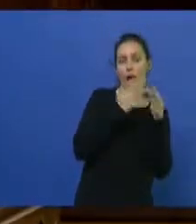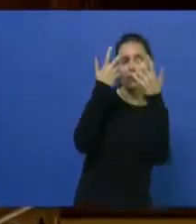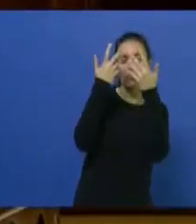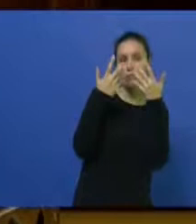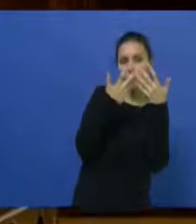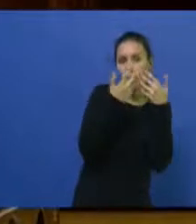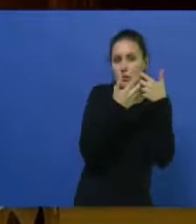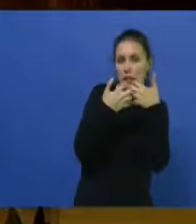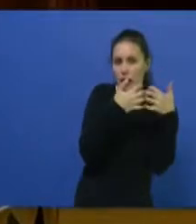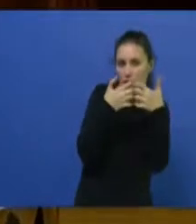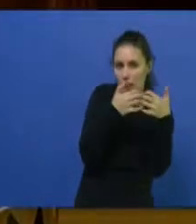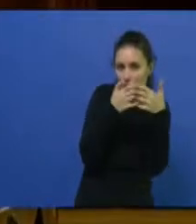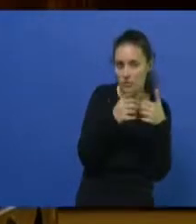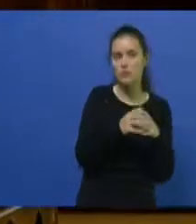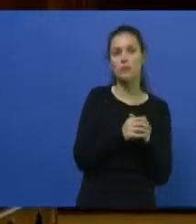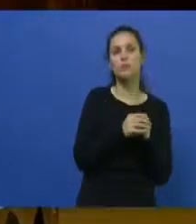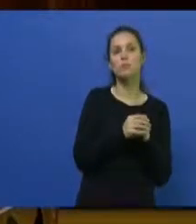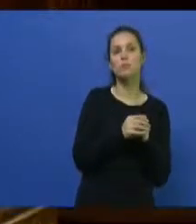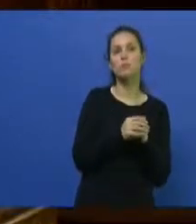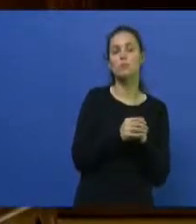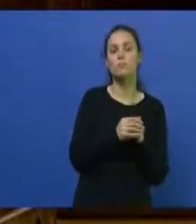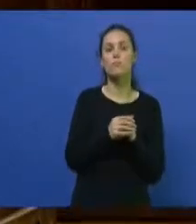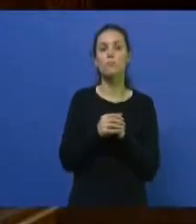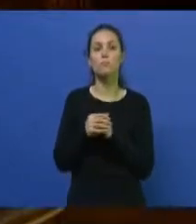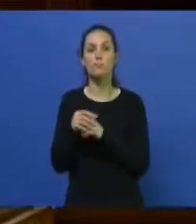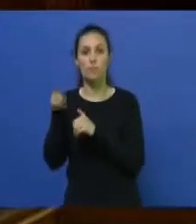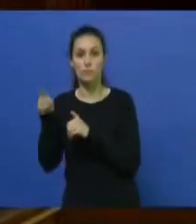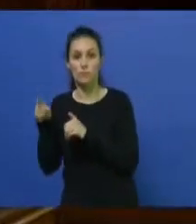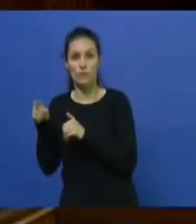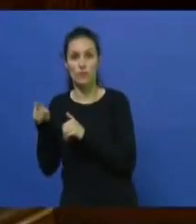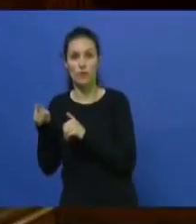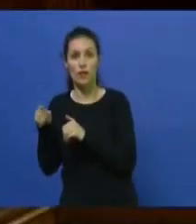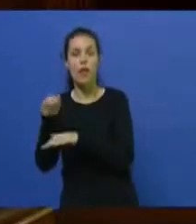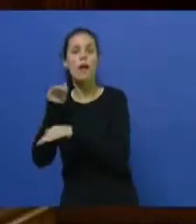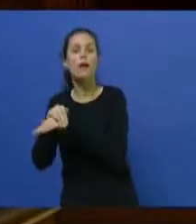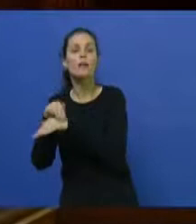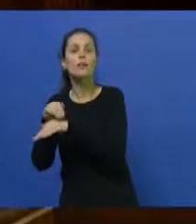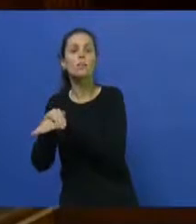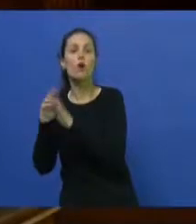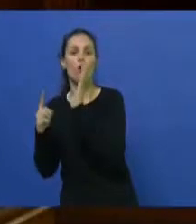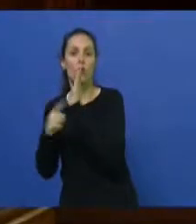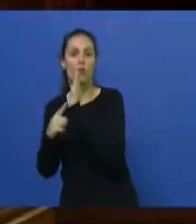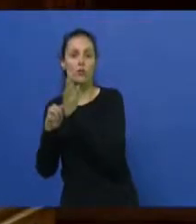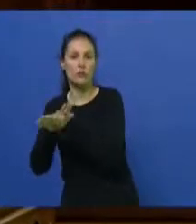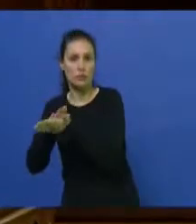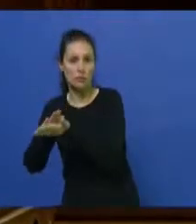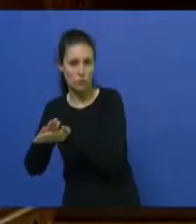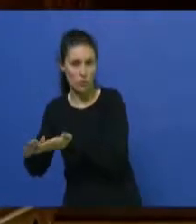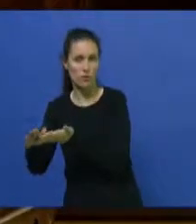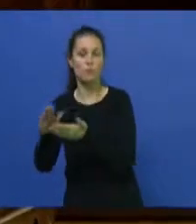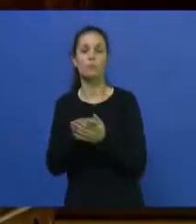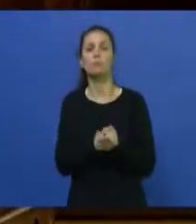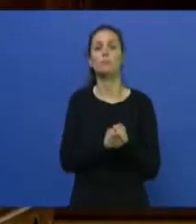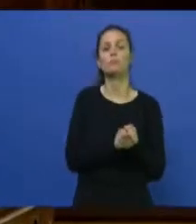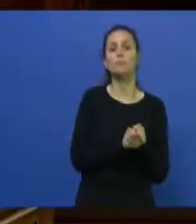algo. Y se hizo. Ahí está la concejala responsable de la nueva ordenanza. Claro, fue. Sí, en realidad te